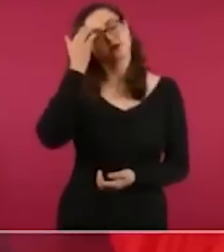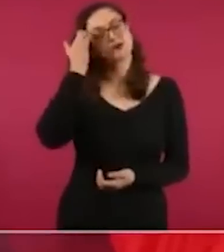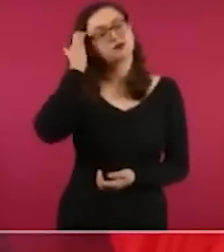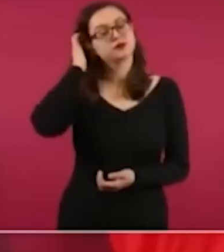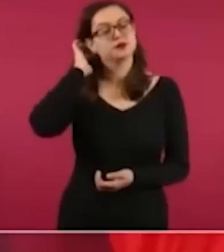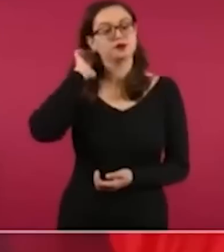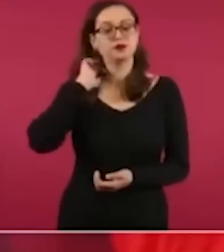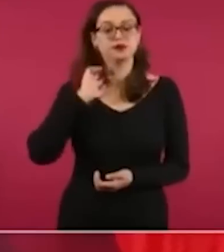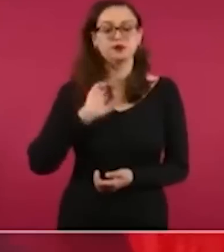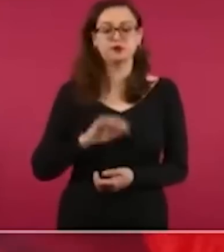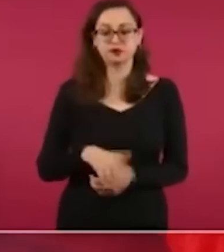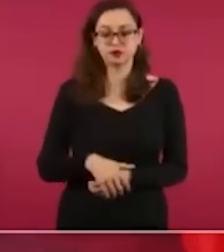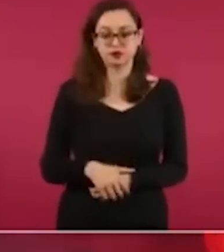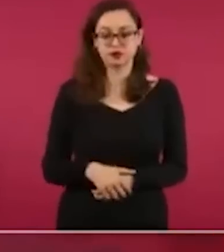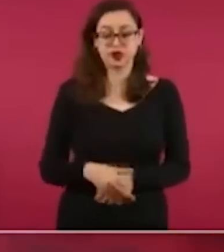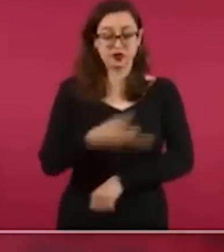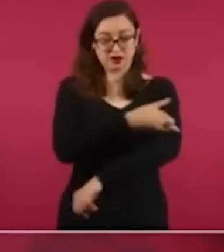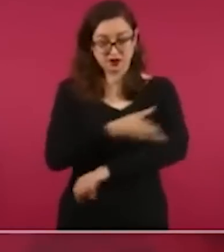los hijos